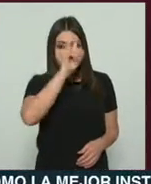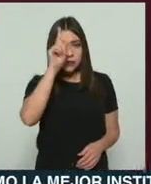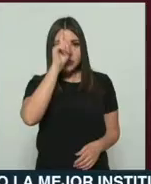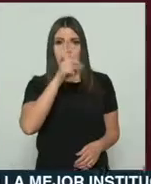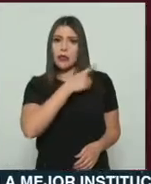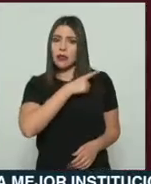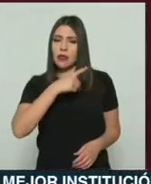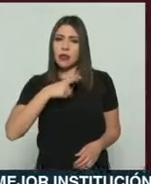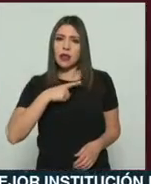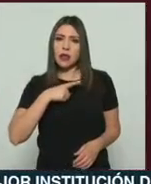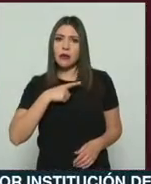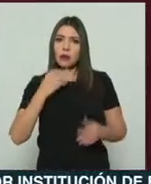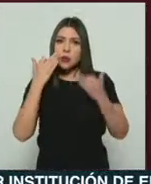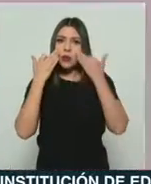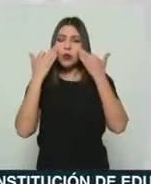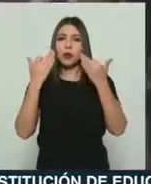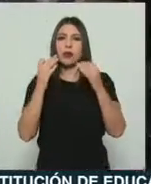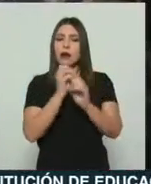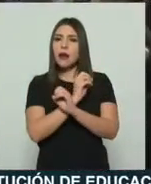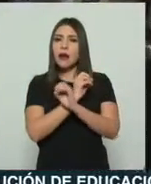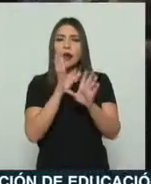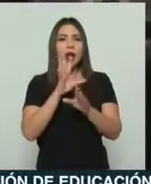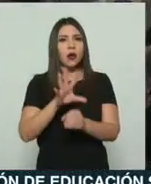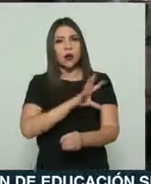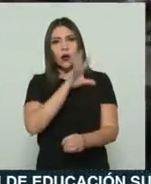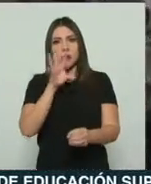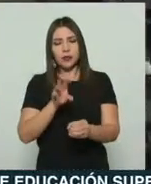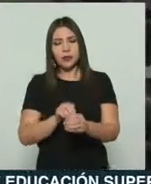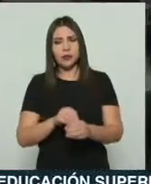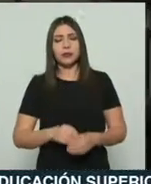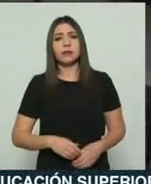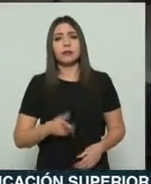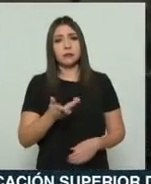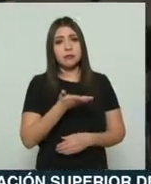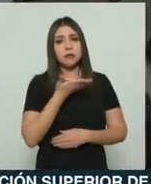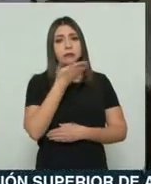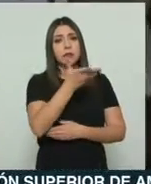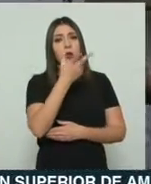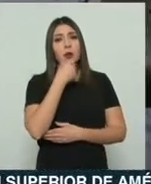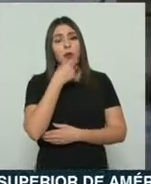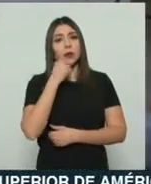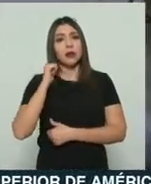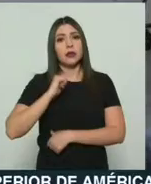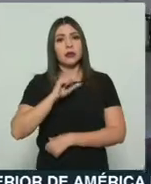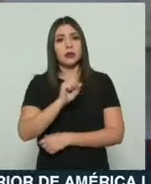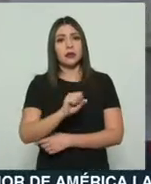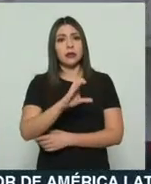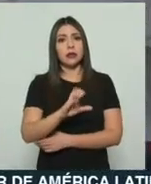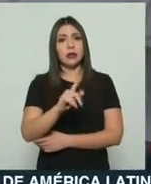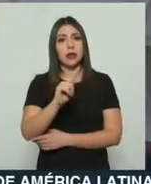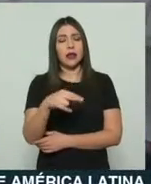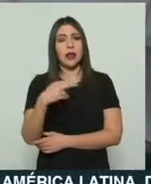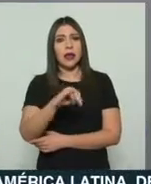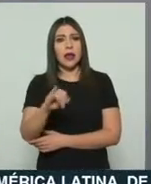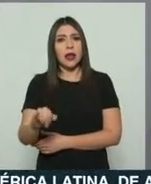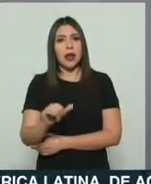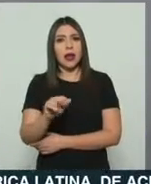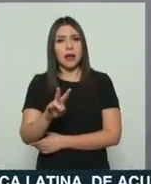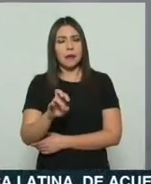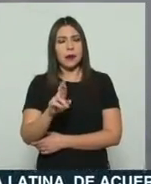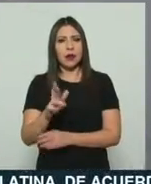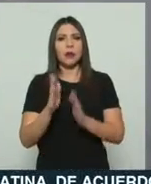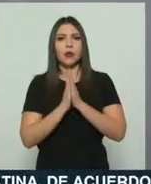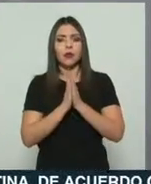haya transparencia completa. Pidió al titular de la Secretaría de Comunicaciones y Transportes, Javier Jiménez Espriu, revisar